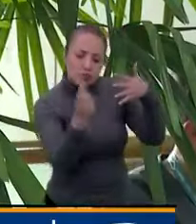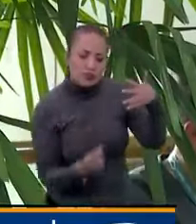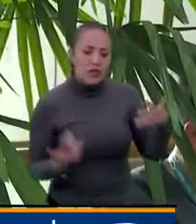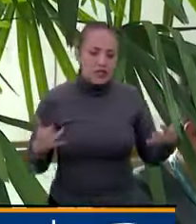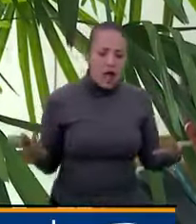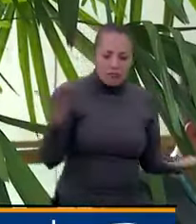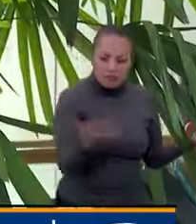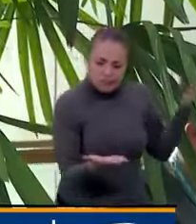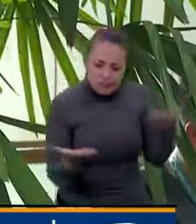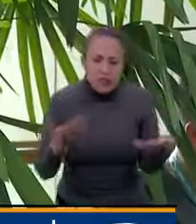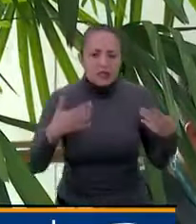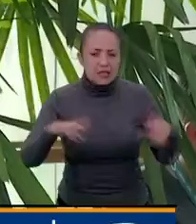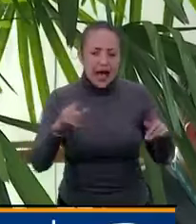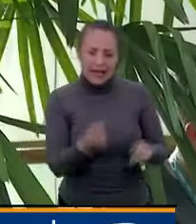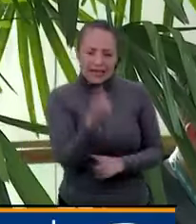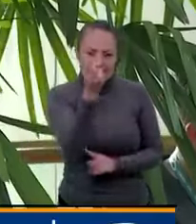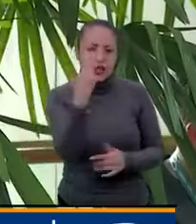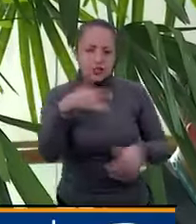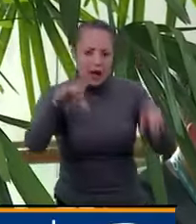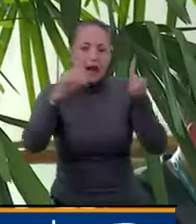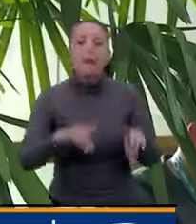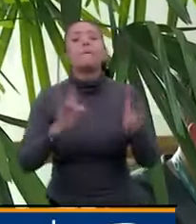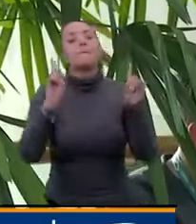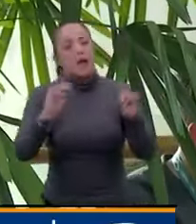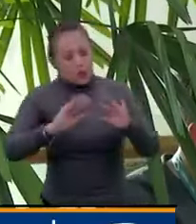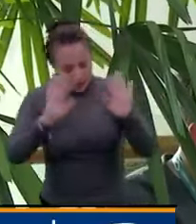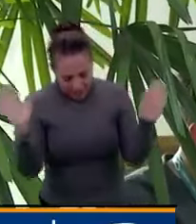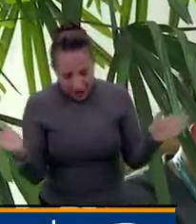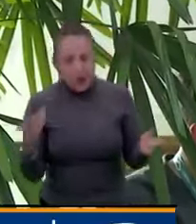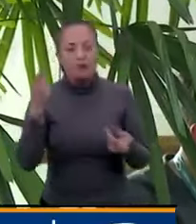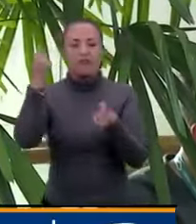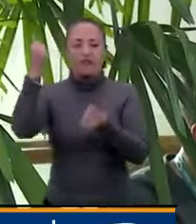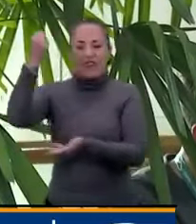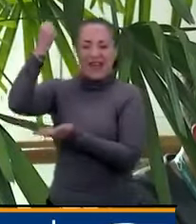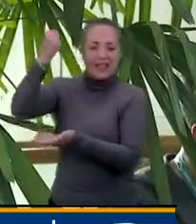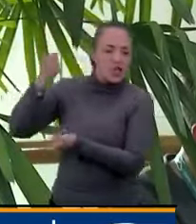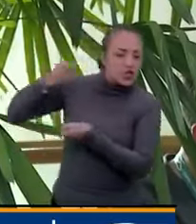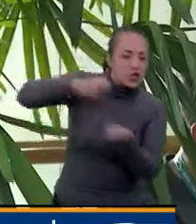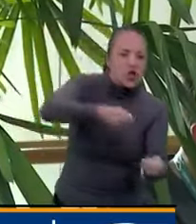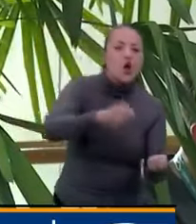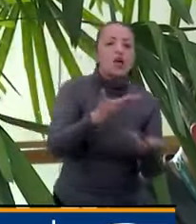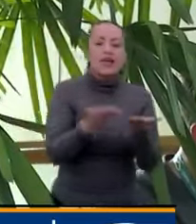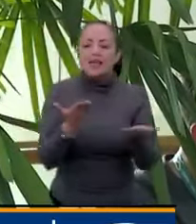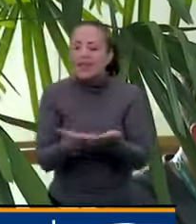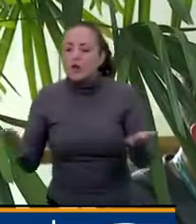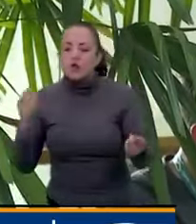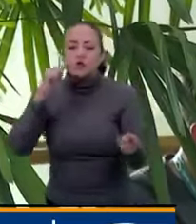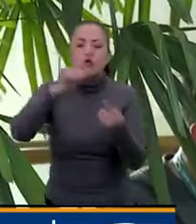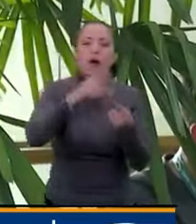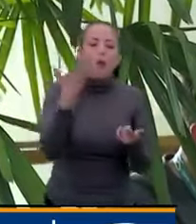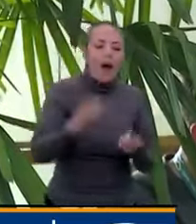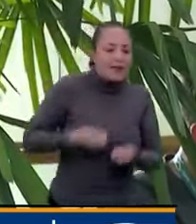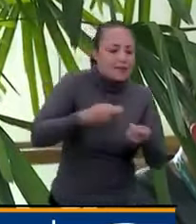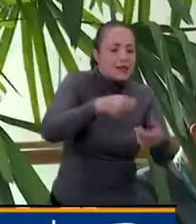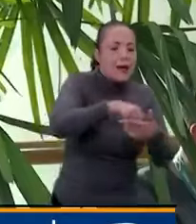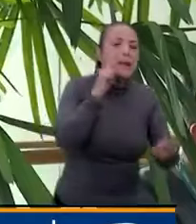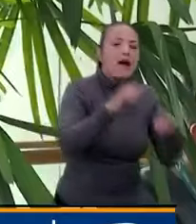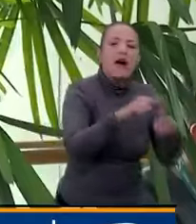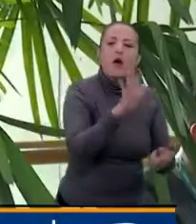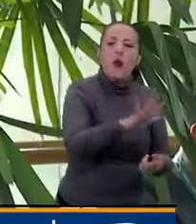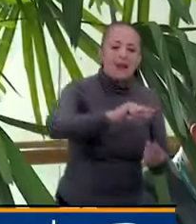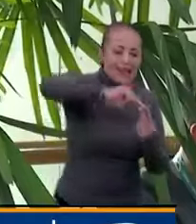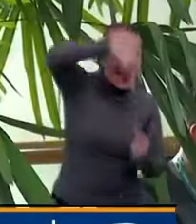críticos, y están definidos. Por supuesto, el tema de financiación y el recurso a los recursos genéticos. También la